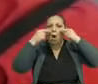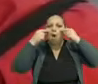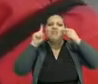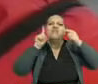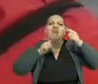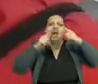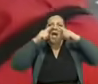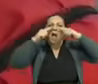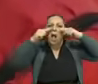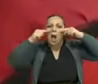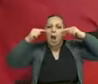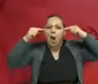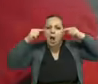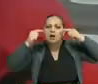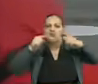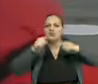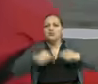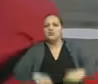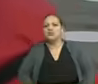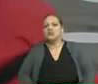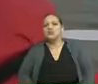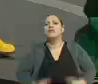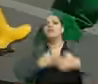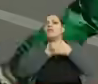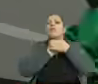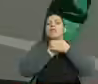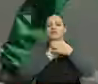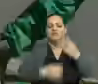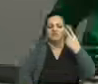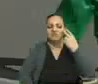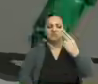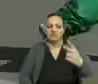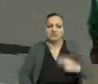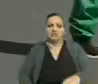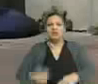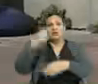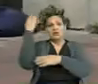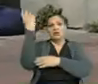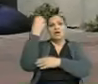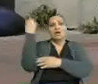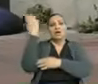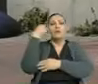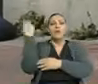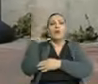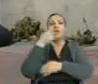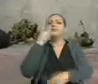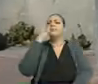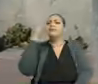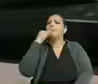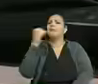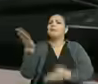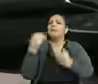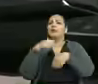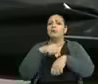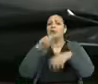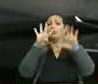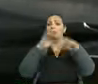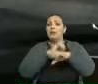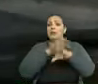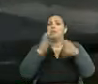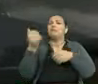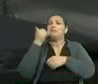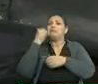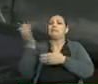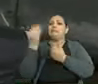9 de la mañana. No llegó la ambulancia. Lo cierto es que miembros de criminalística que llegaron al lugar del fallecimiento realizaron todo el